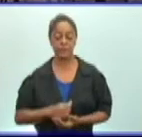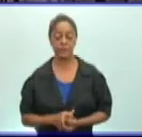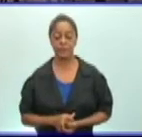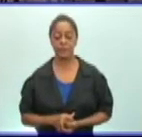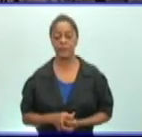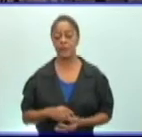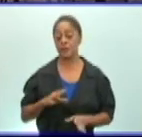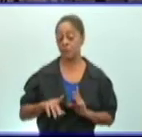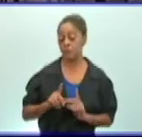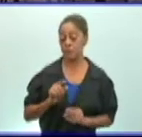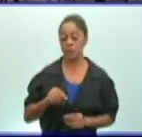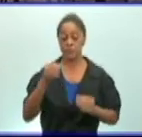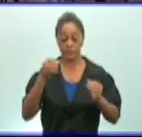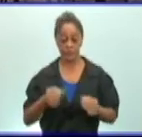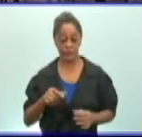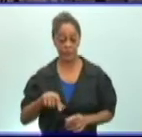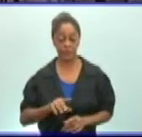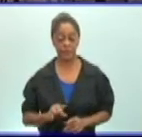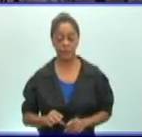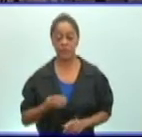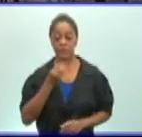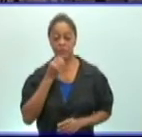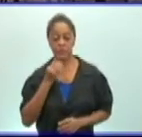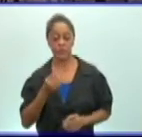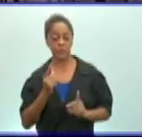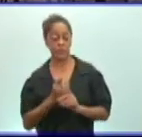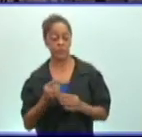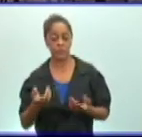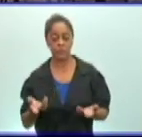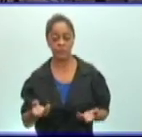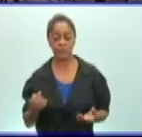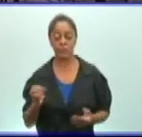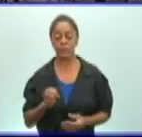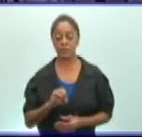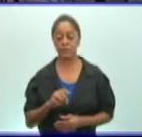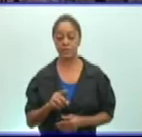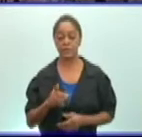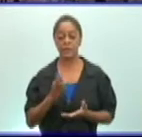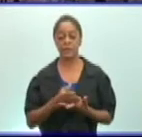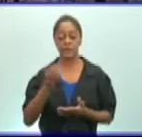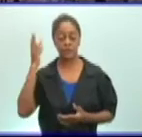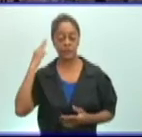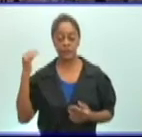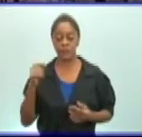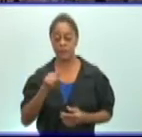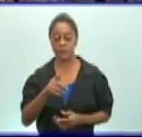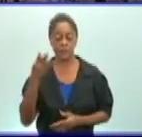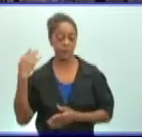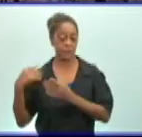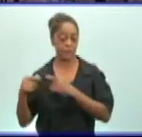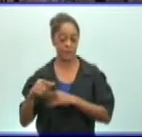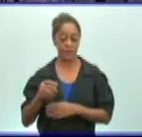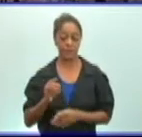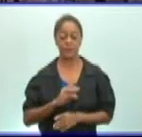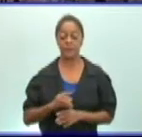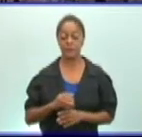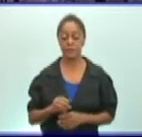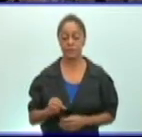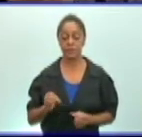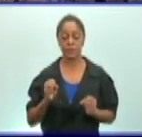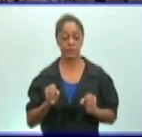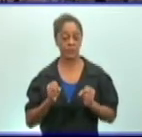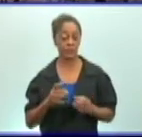término que todavía perdura y que los podemos contrastar con el de aluvión fluvial que estudiaron en Egipto en aquel momento agricultura de aluvión fluvial